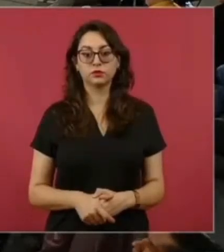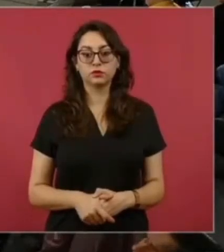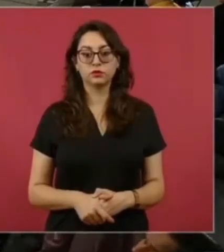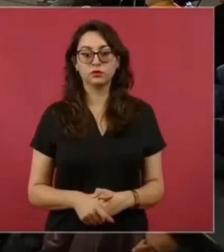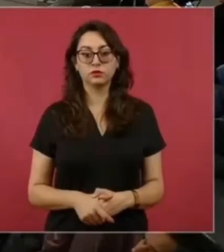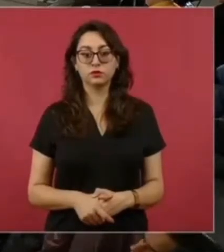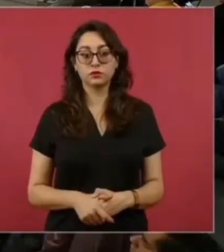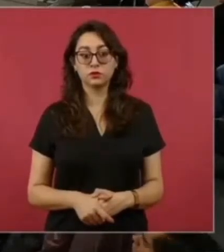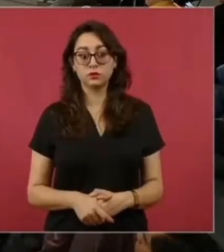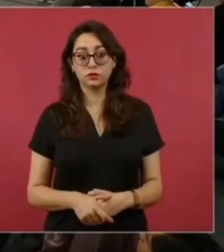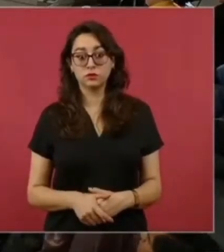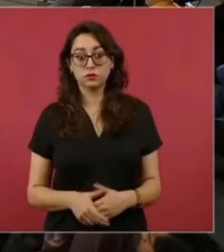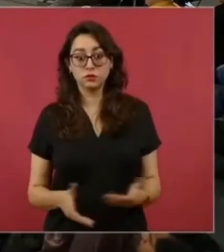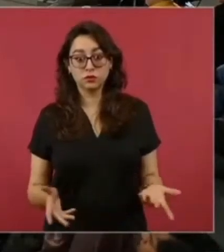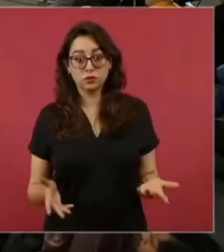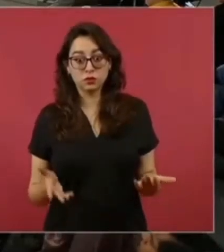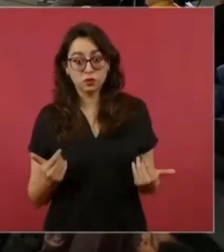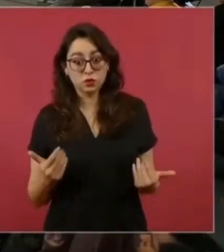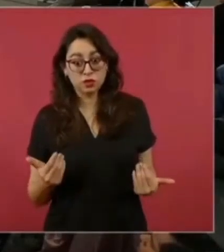¿No está?